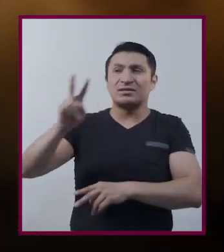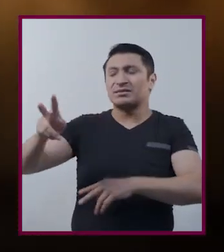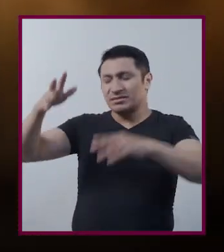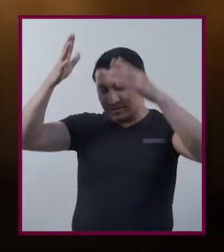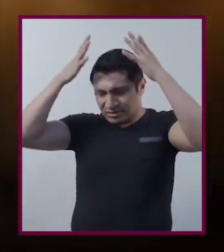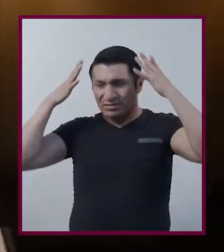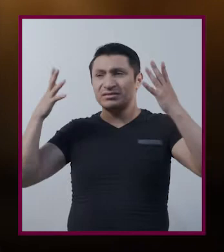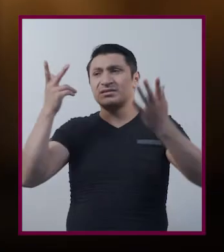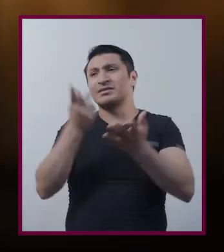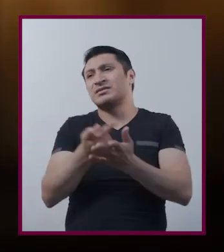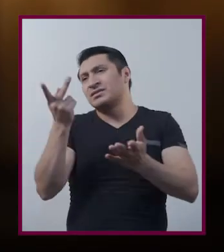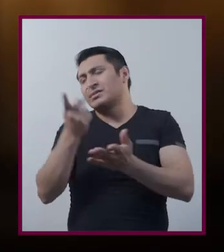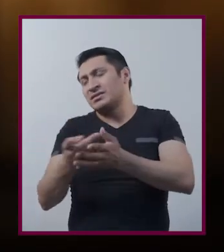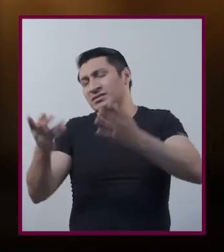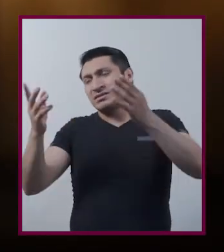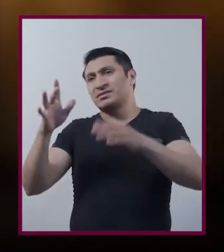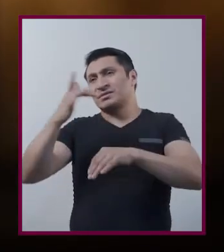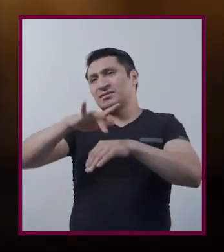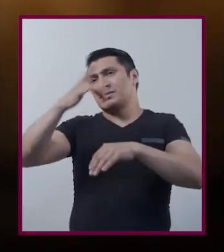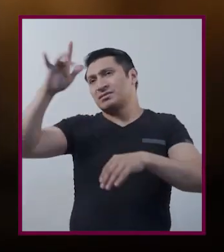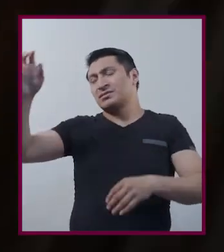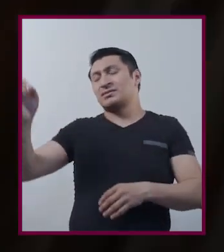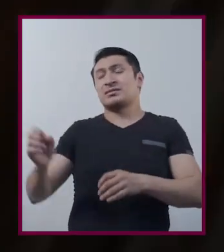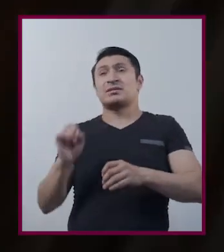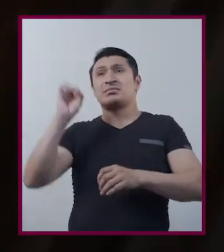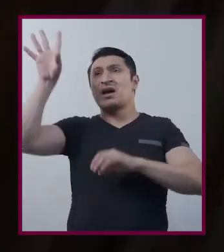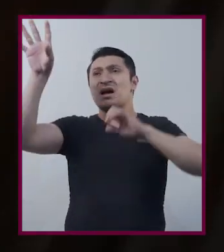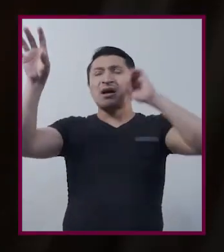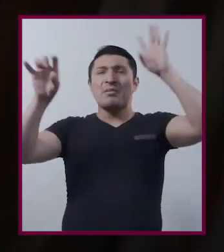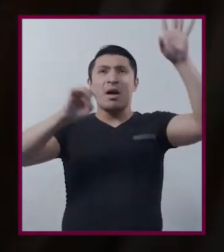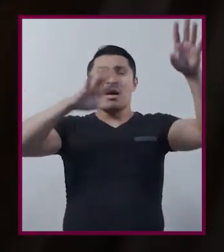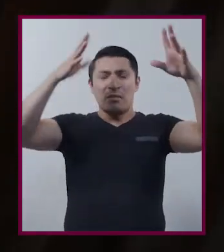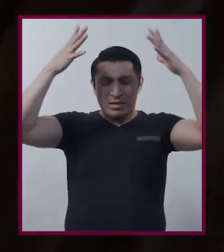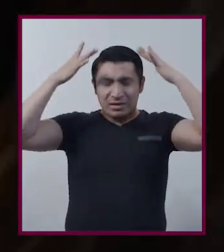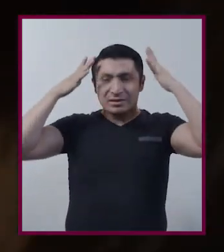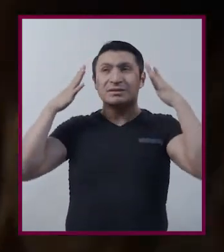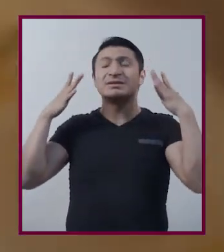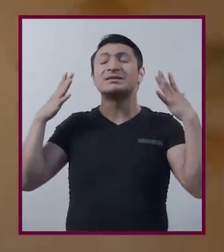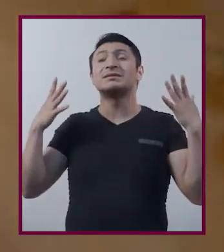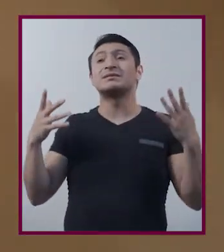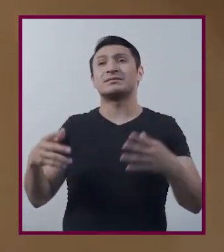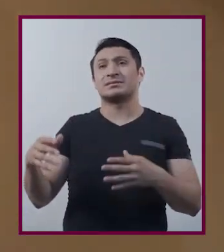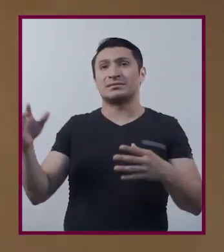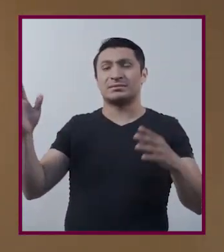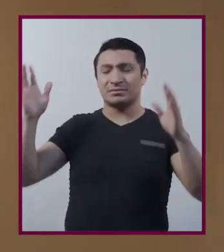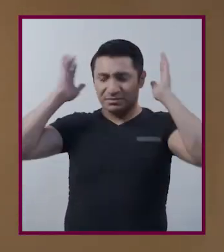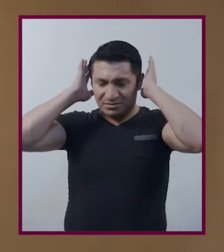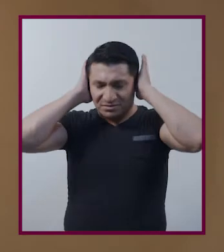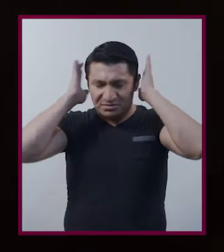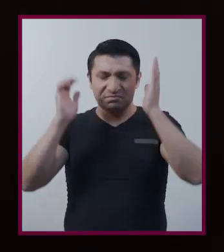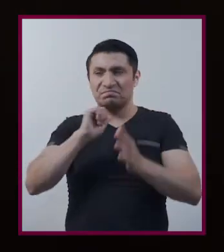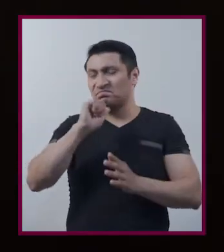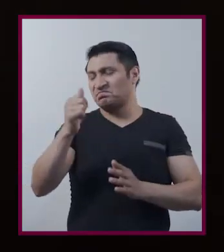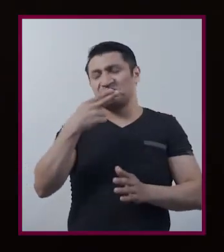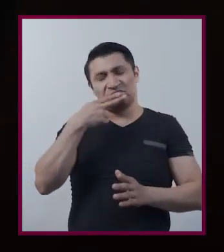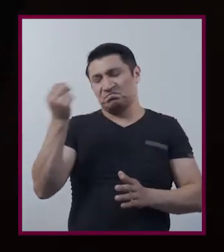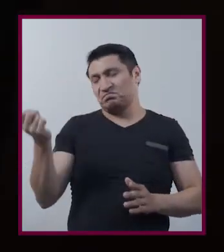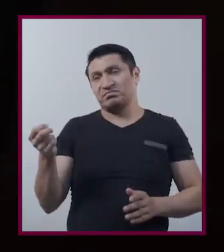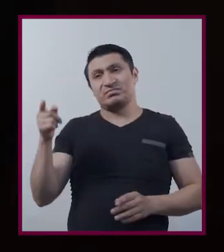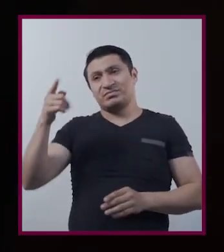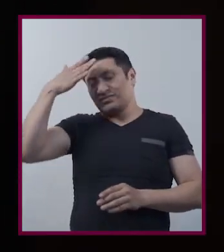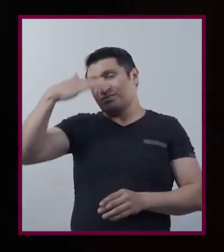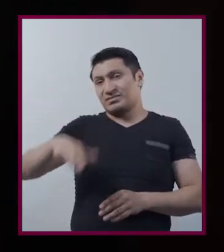la mirada fija en la peluquera de plata que destellaba con el reflejo de los cohetes. De nada tampoco le servía taparse los